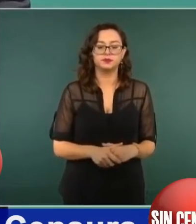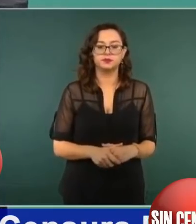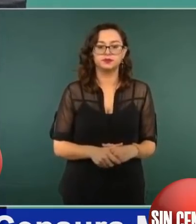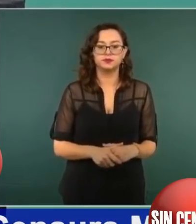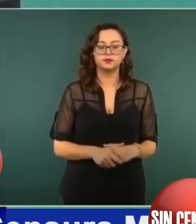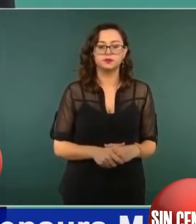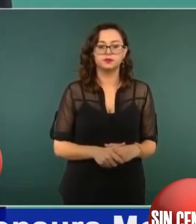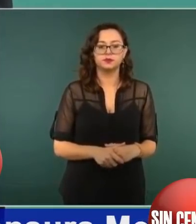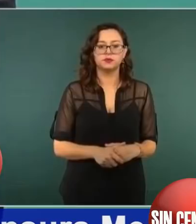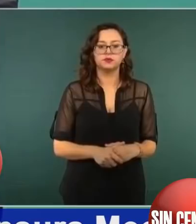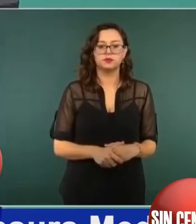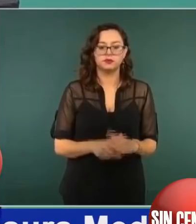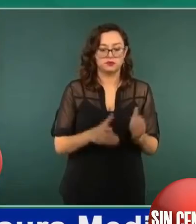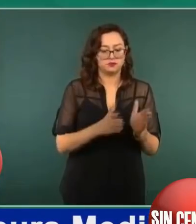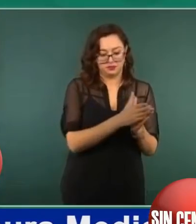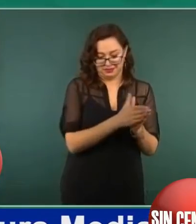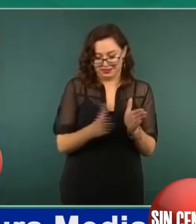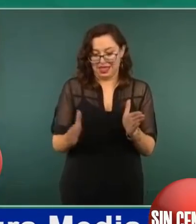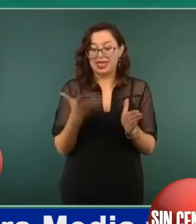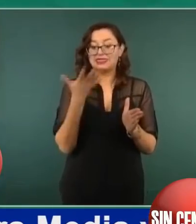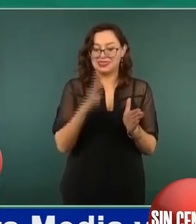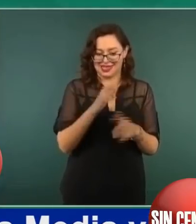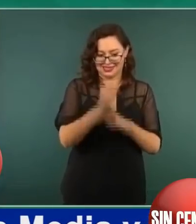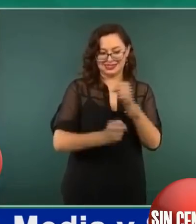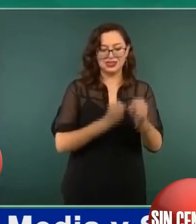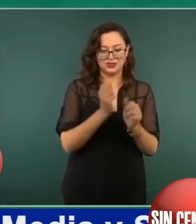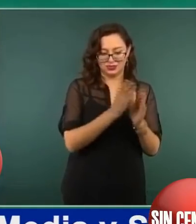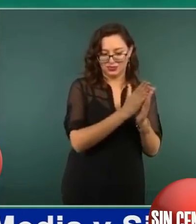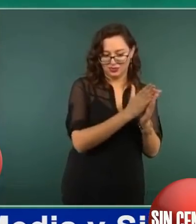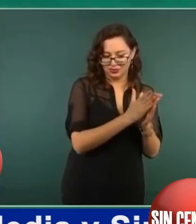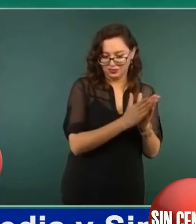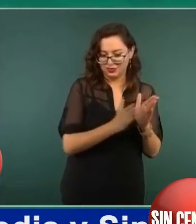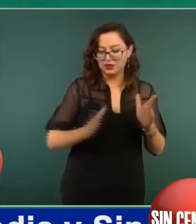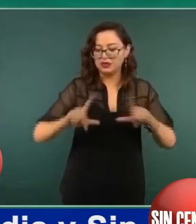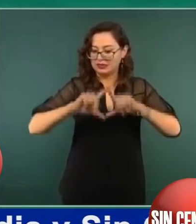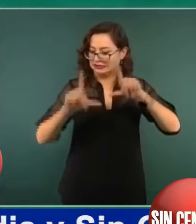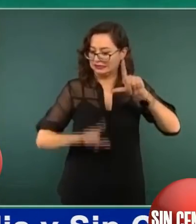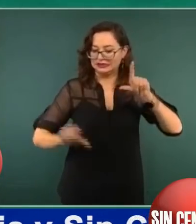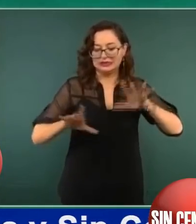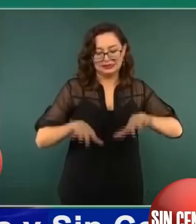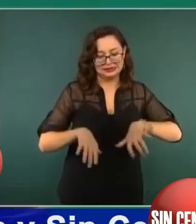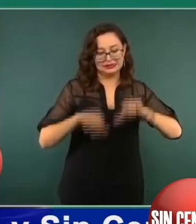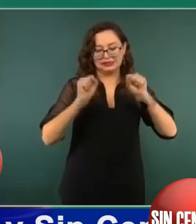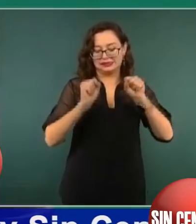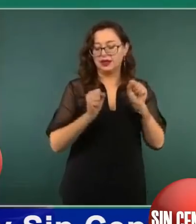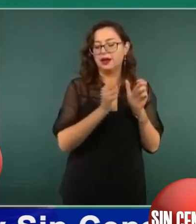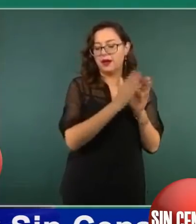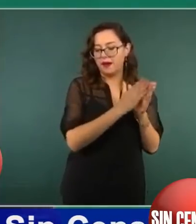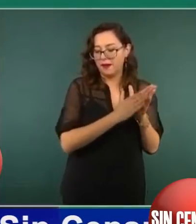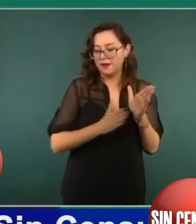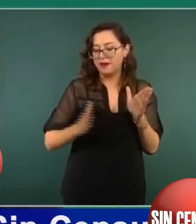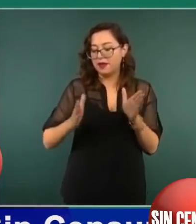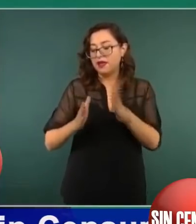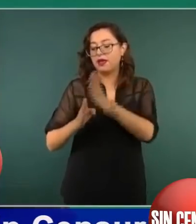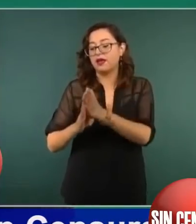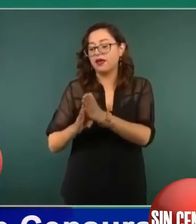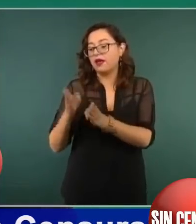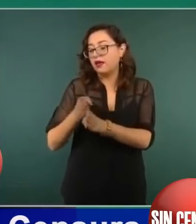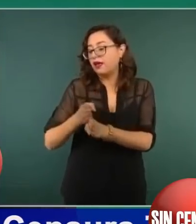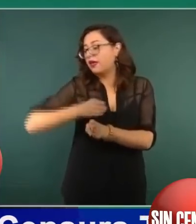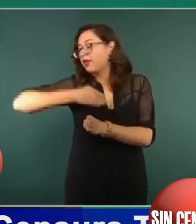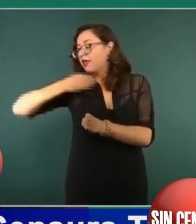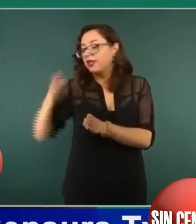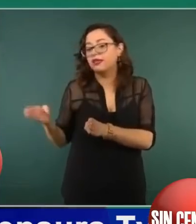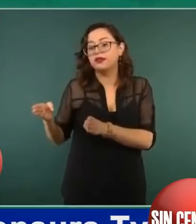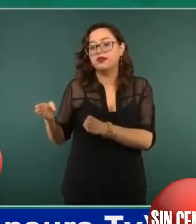¿Qué pasa después de los 10 años de la República restaurada? Vuelve a ser México